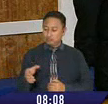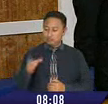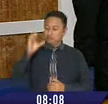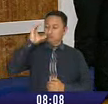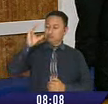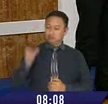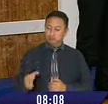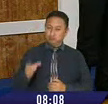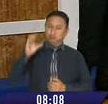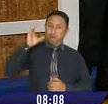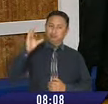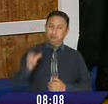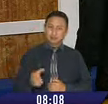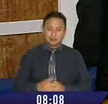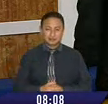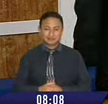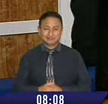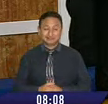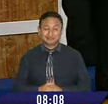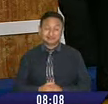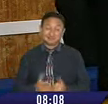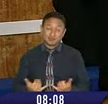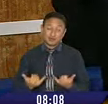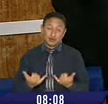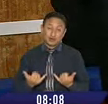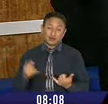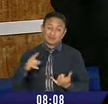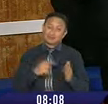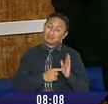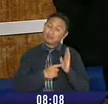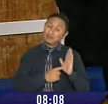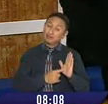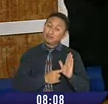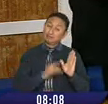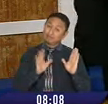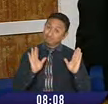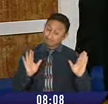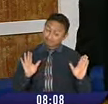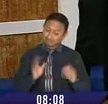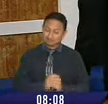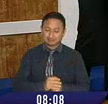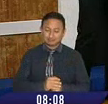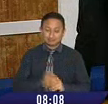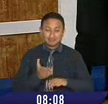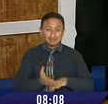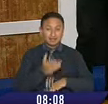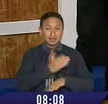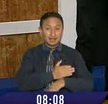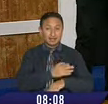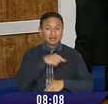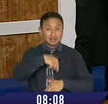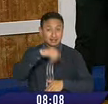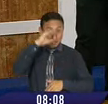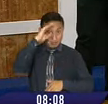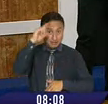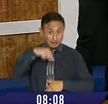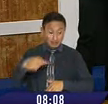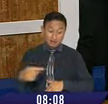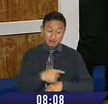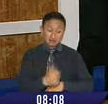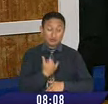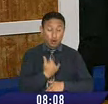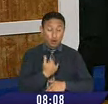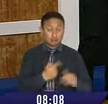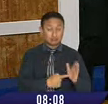brazo. Yo creo que en este momento es cuando más ejemplo deben dar, sobre todo por lo que los últimos hechos que han acontecido en nuestro país. Hay